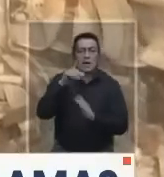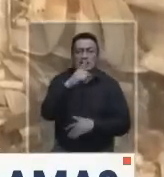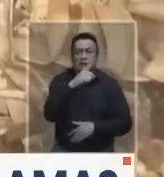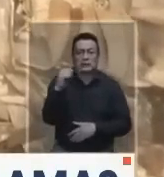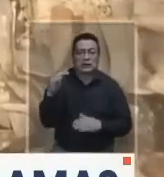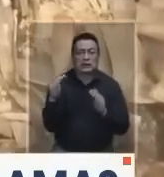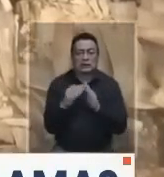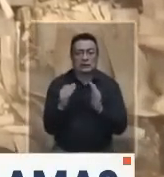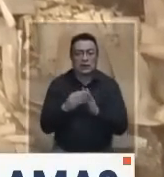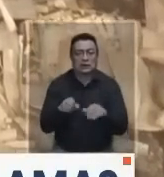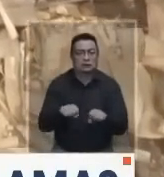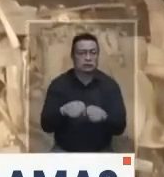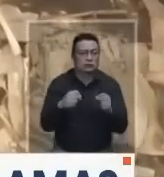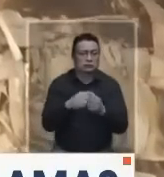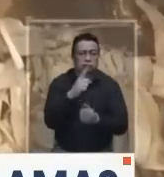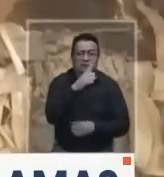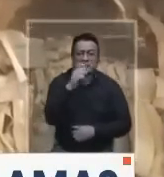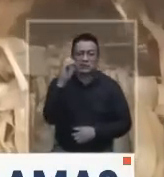destruidas